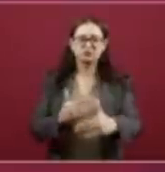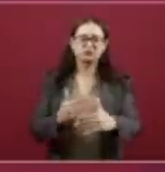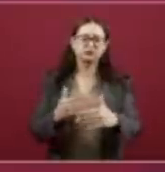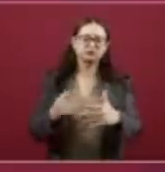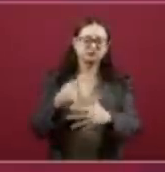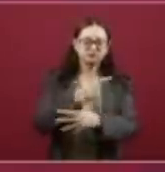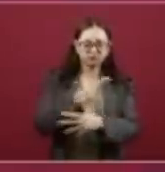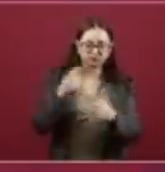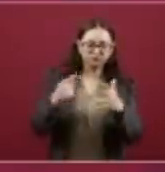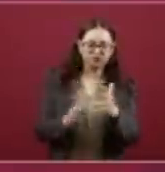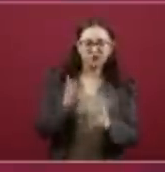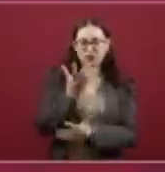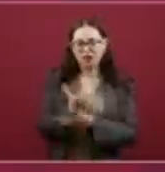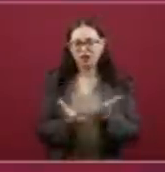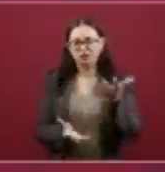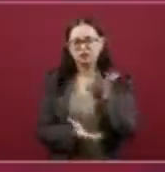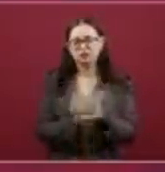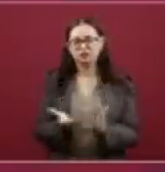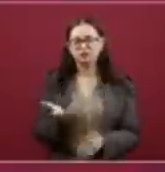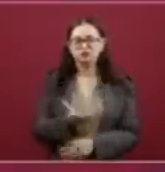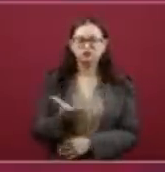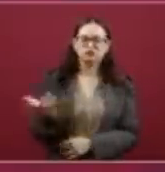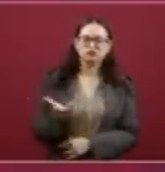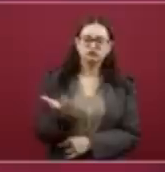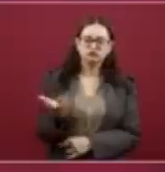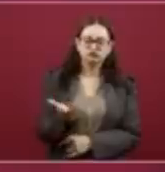marco de